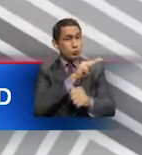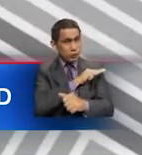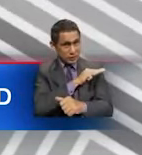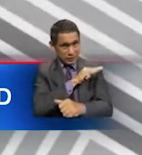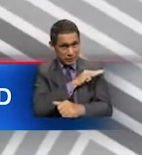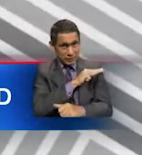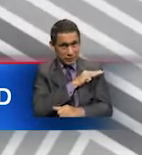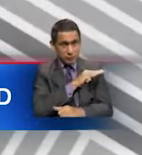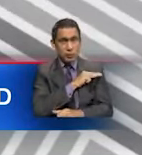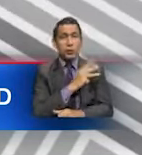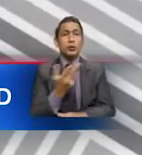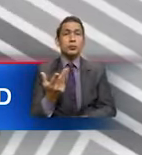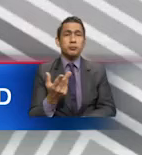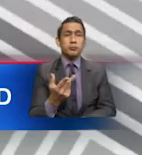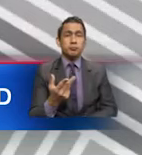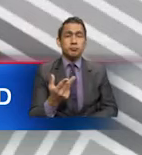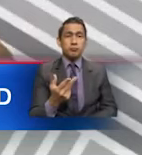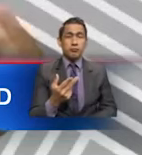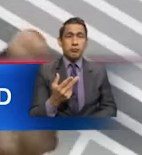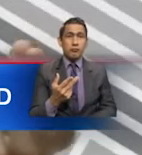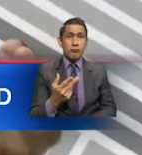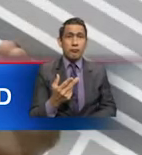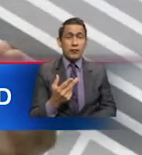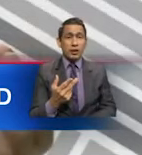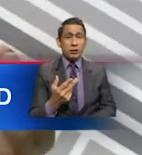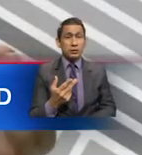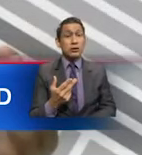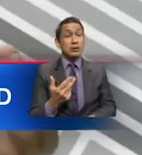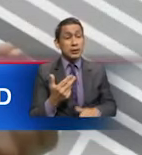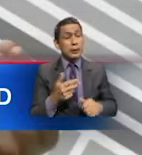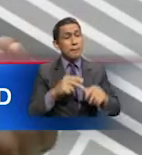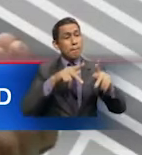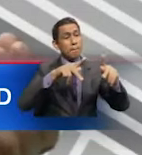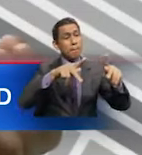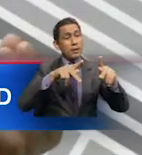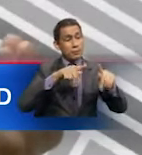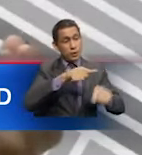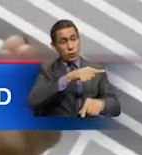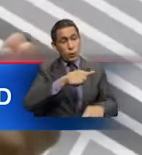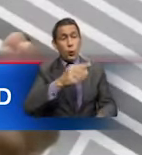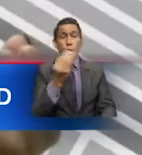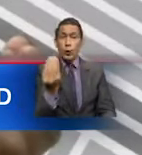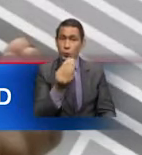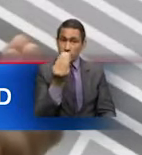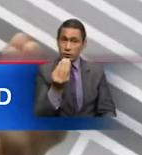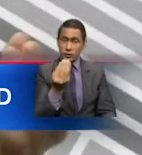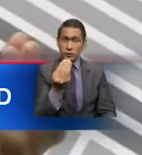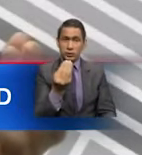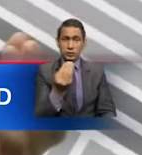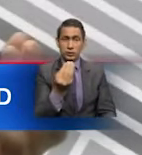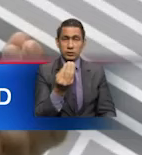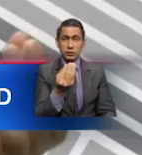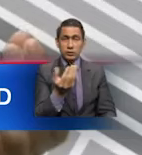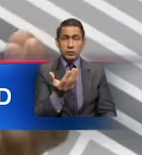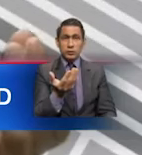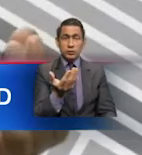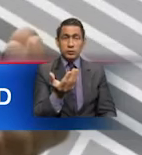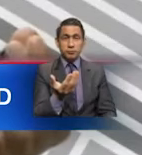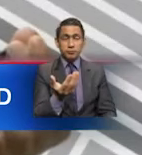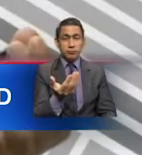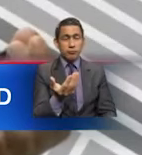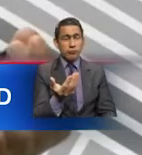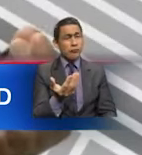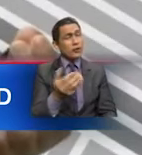descentralizados o centralizados, y darle una opción a ese chico adolescente para que no solamente tenga